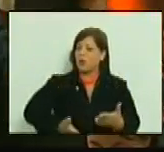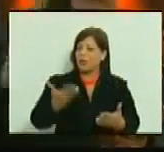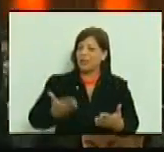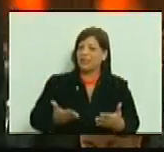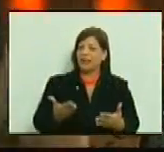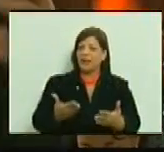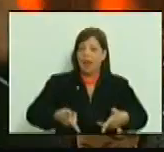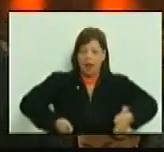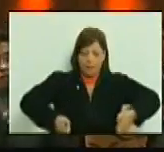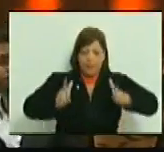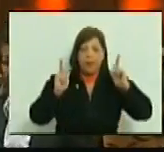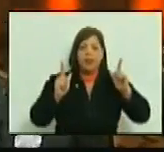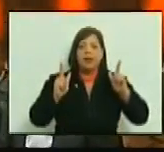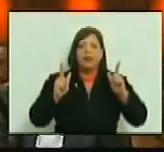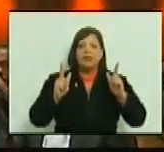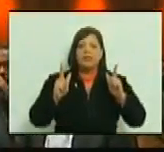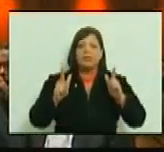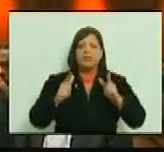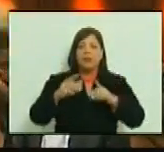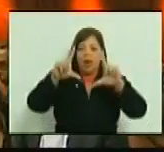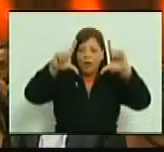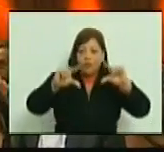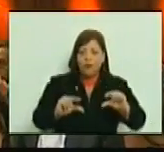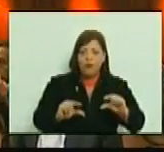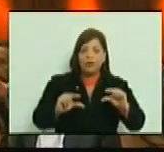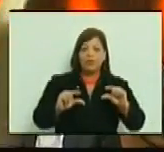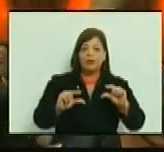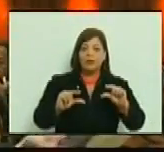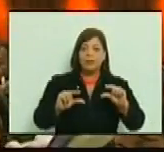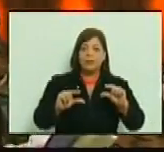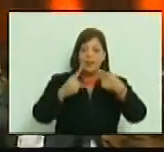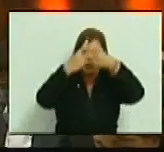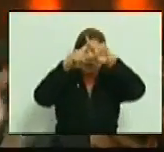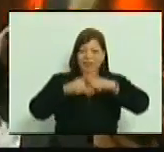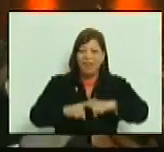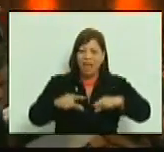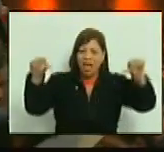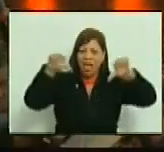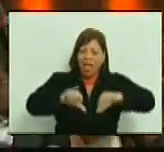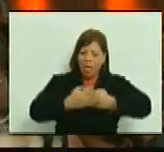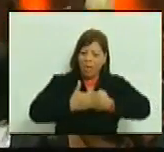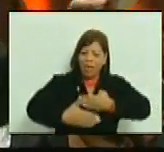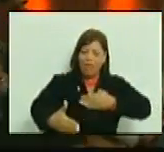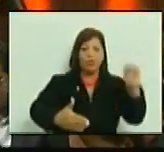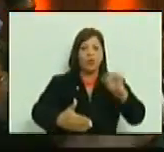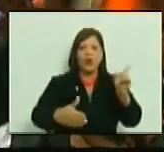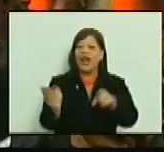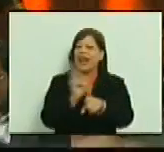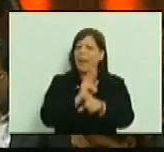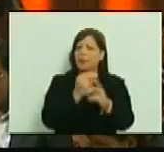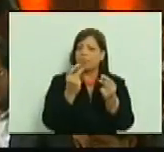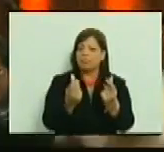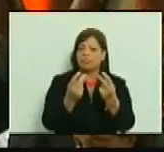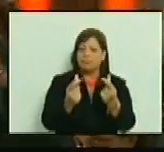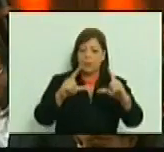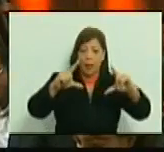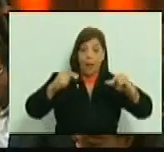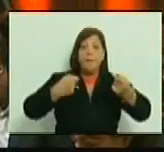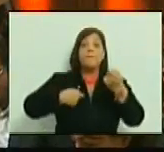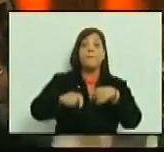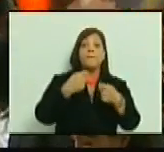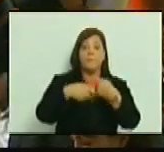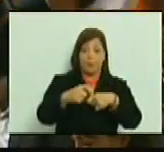Que permita esta reducción de costos y simplificación también a llevar que los precios de esos productos